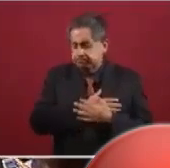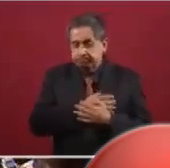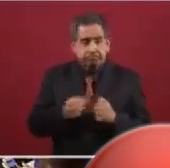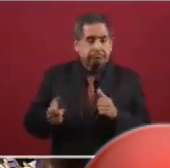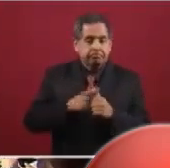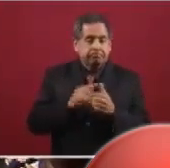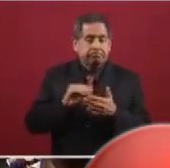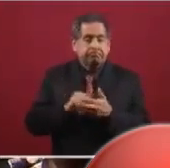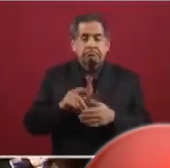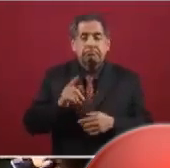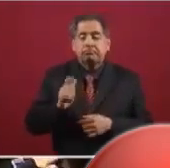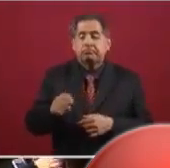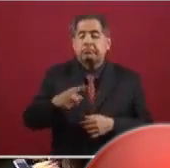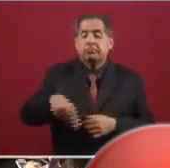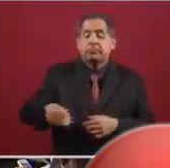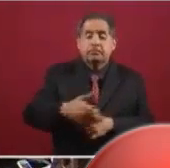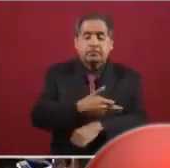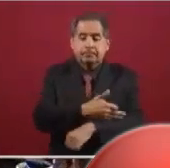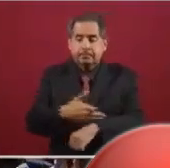A la familia,